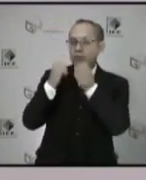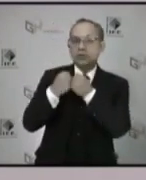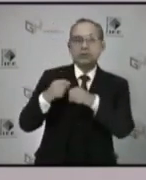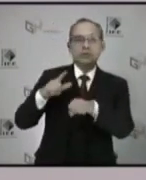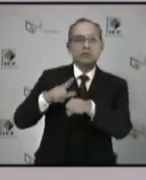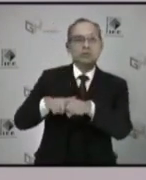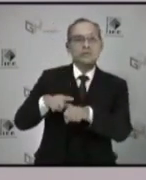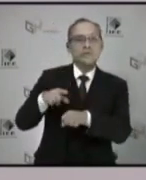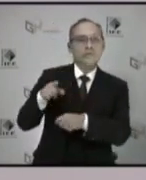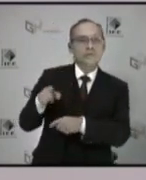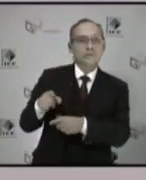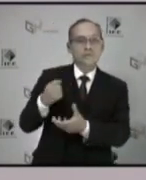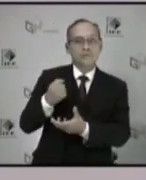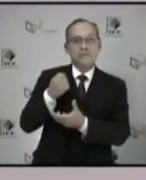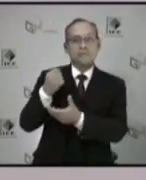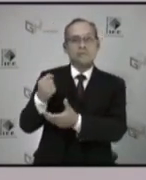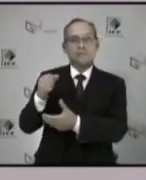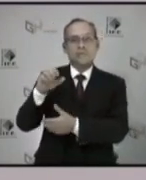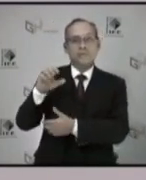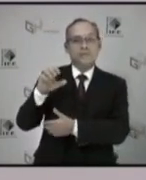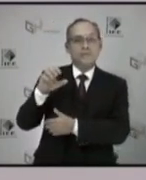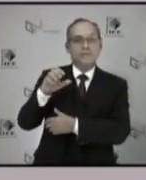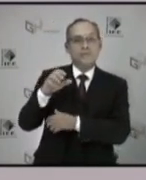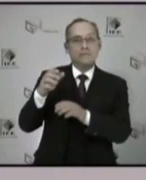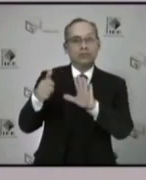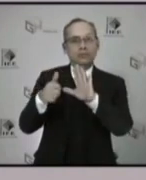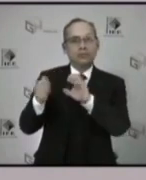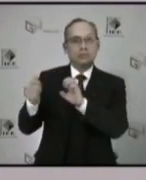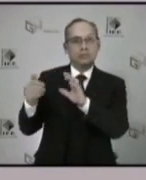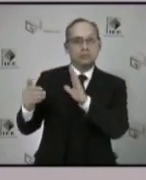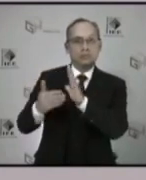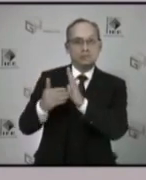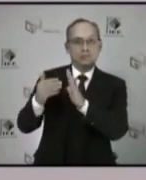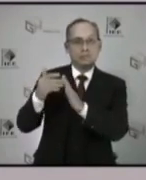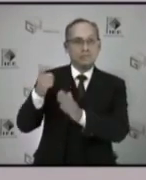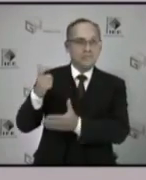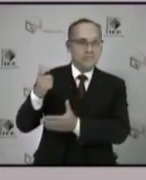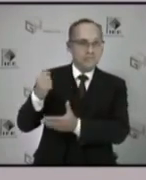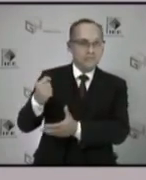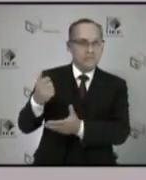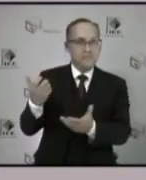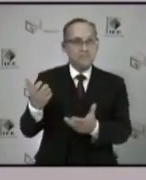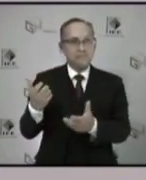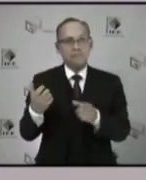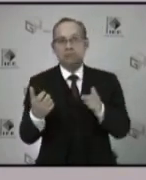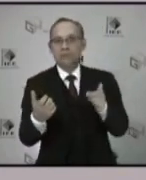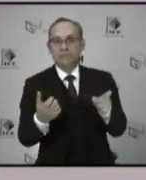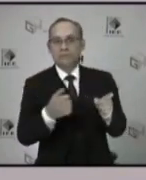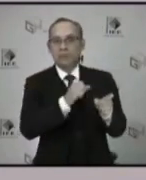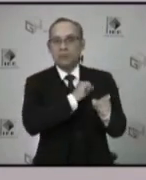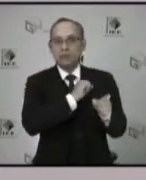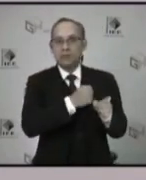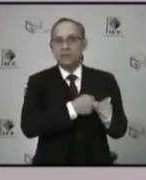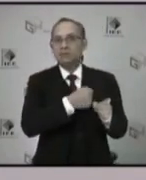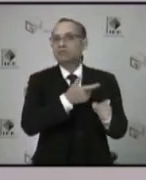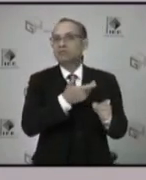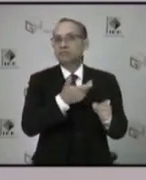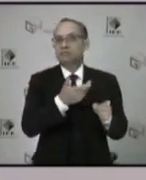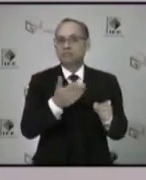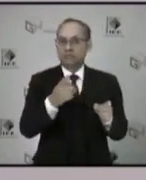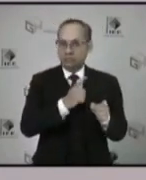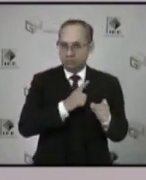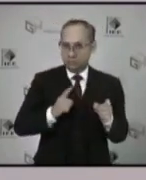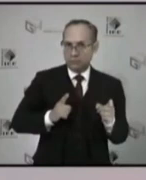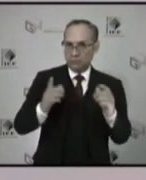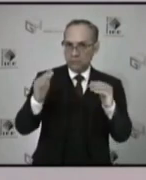se le dieron 600 millones de pesos. La salud está por encima de cualquier